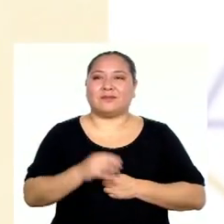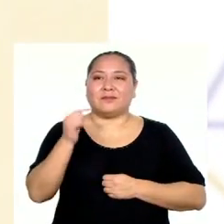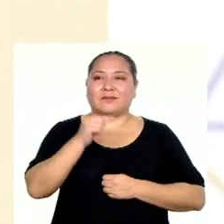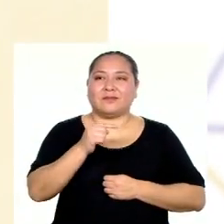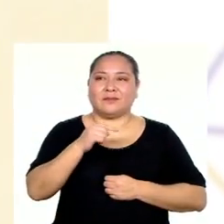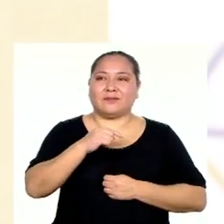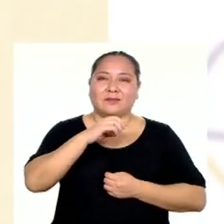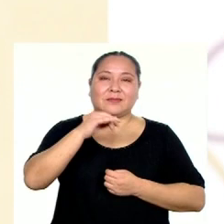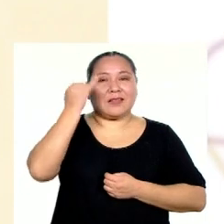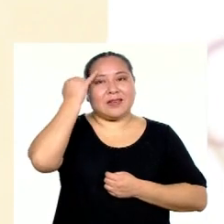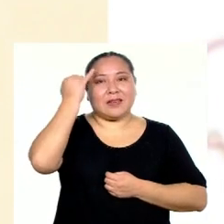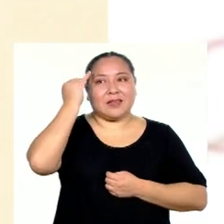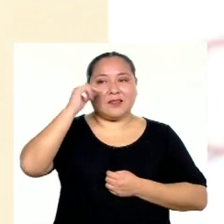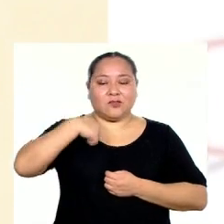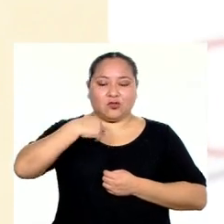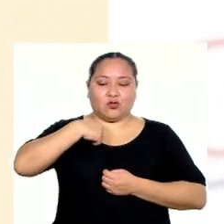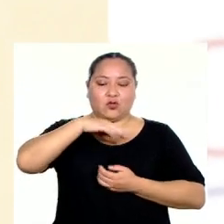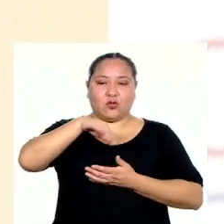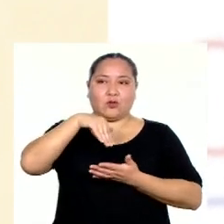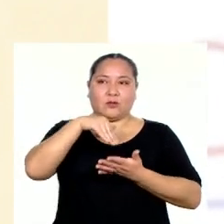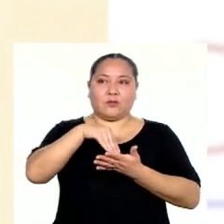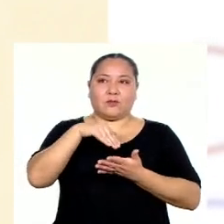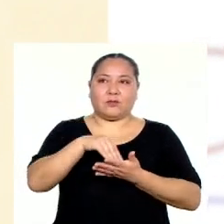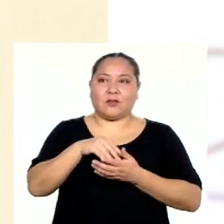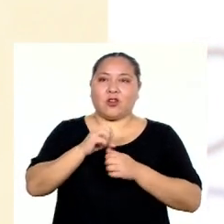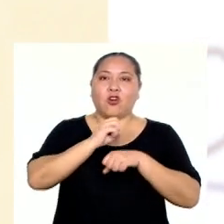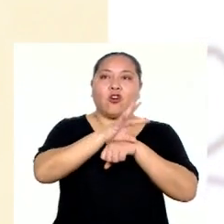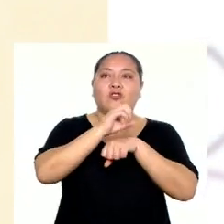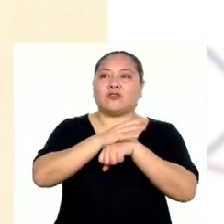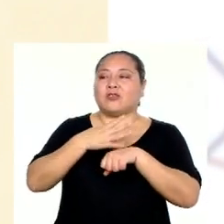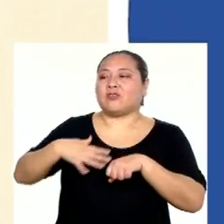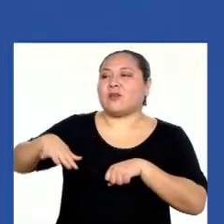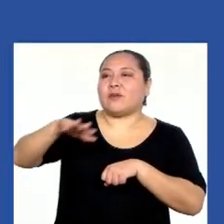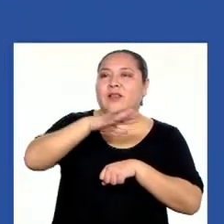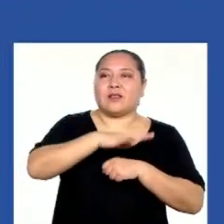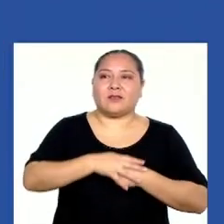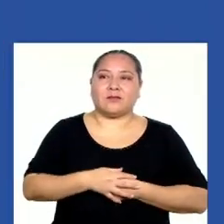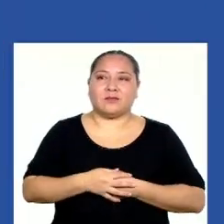del centro soy yo dando las recomendaciones que están a mi alrededor.